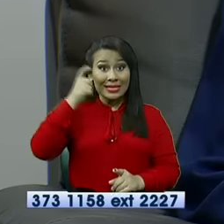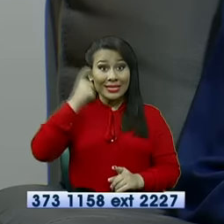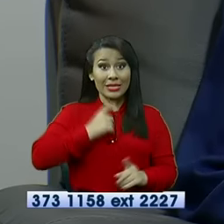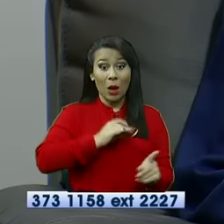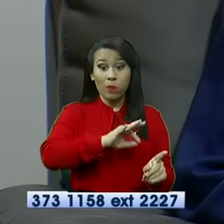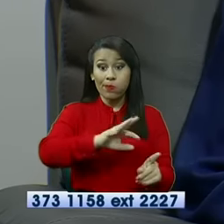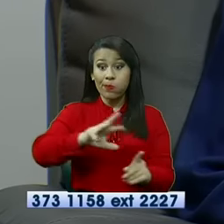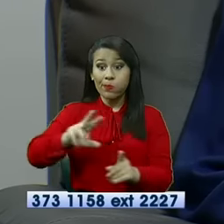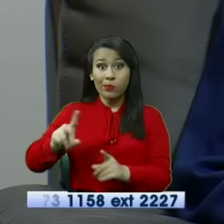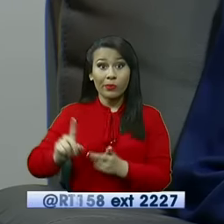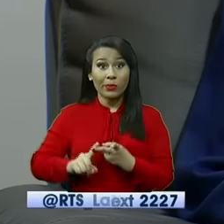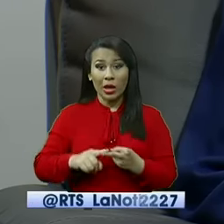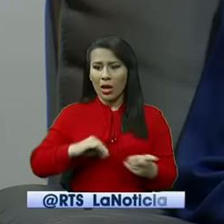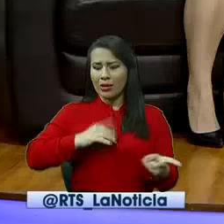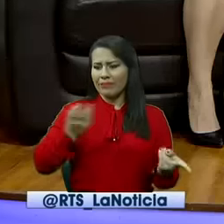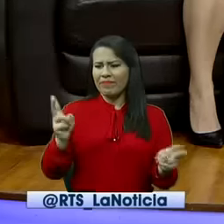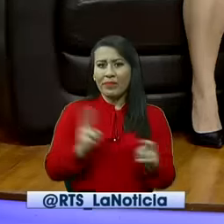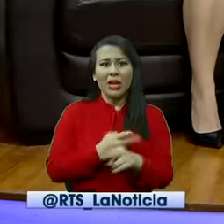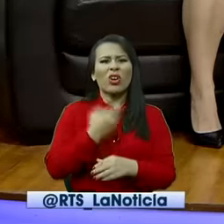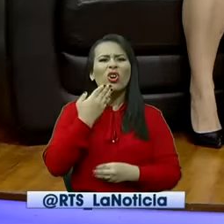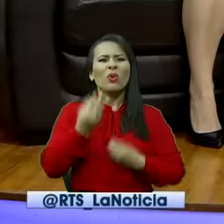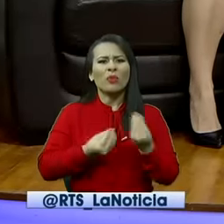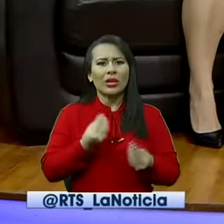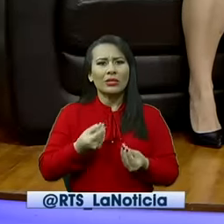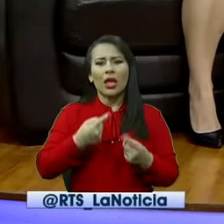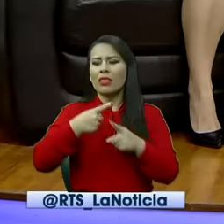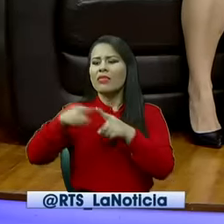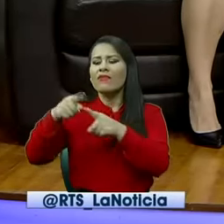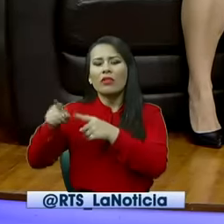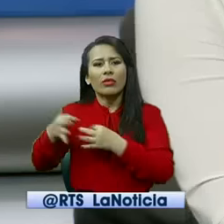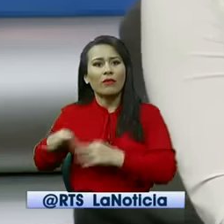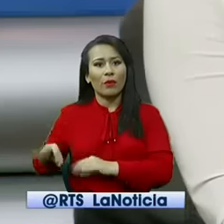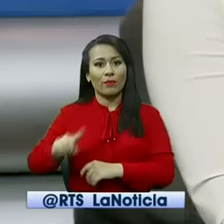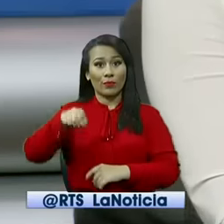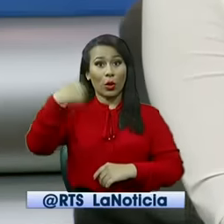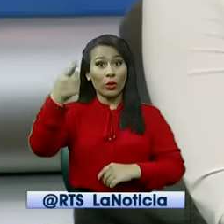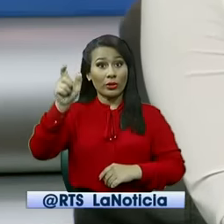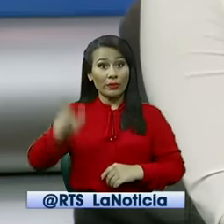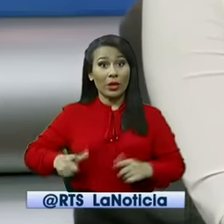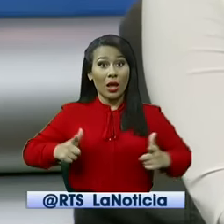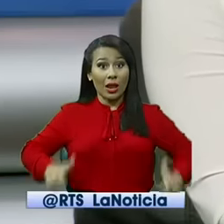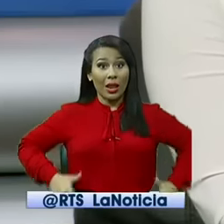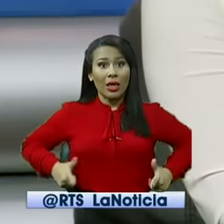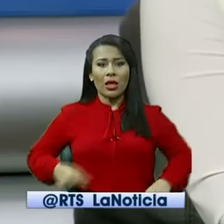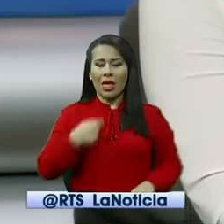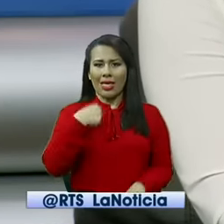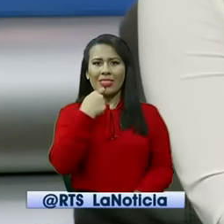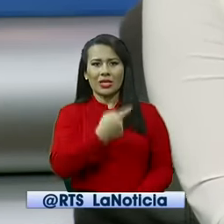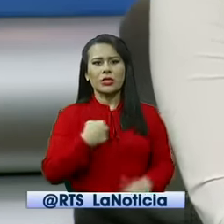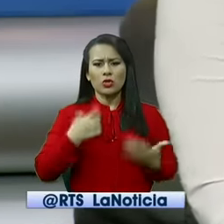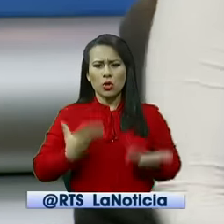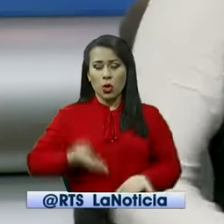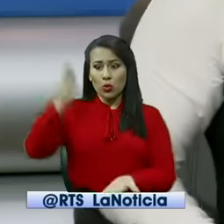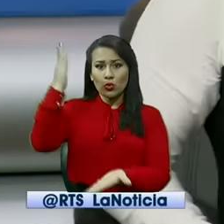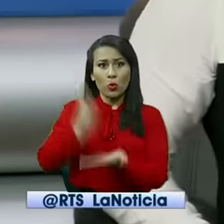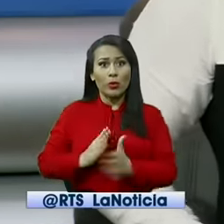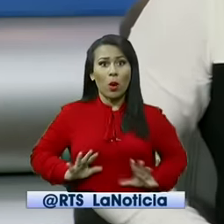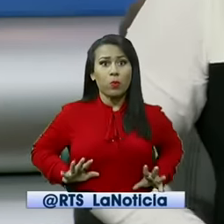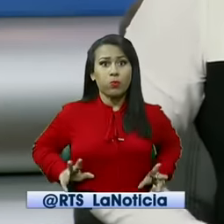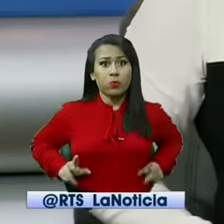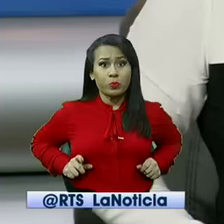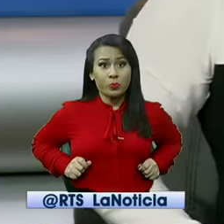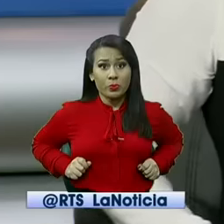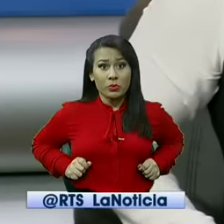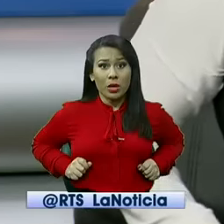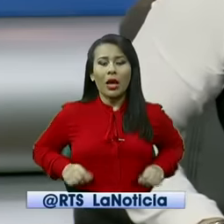se requieren otros mecanismos el candidato oficialista Lenin Moreno dijo vamos a hacer una cirugía mayor contra la corrupción incluso ha